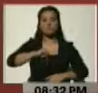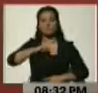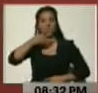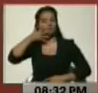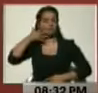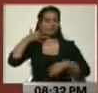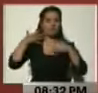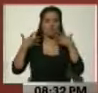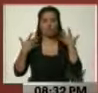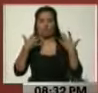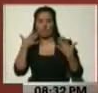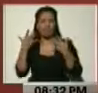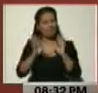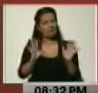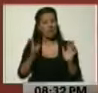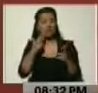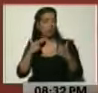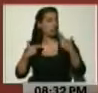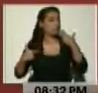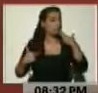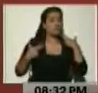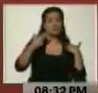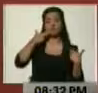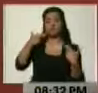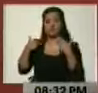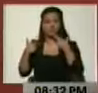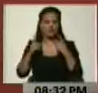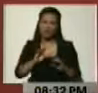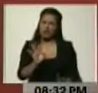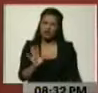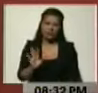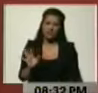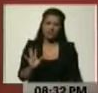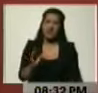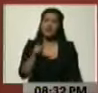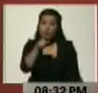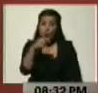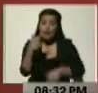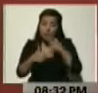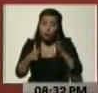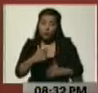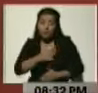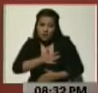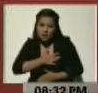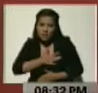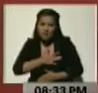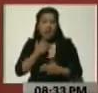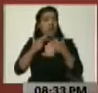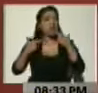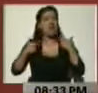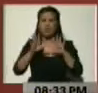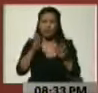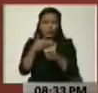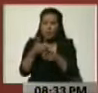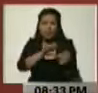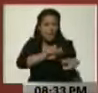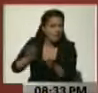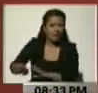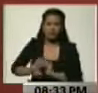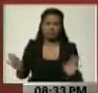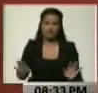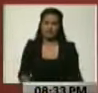estar protegiendo su ego. A estas alturas, por lo menos no. A estas alturas, por lo menos no. Vamos a escuchar al comandante